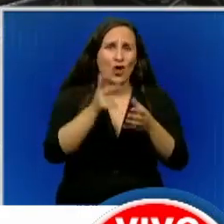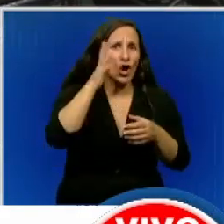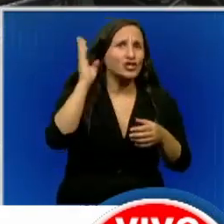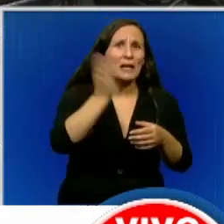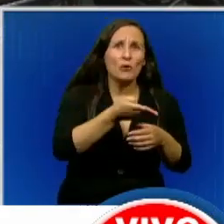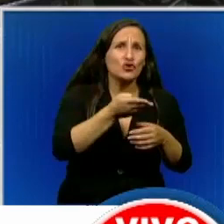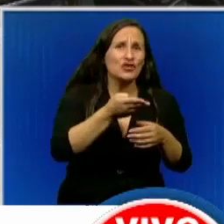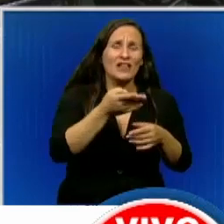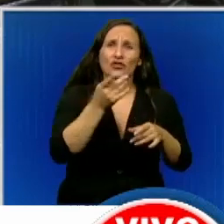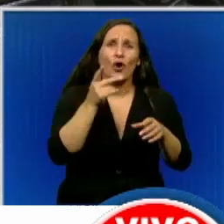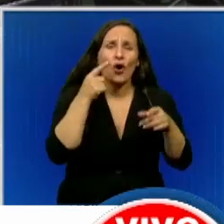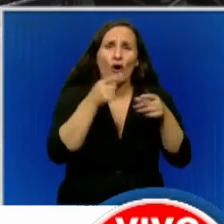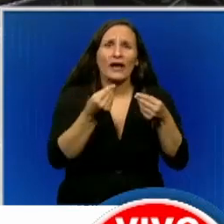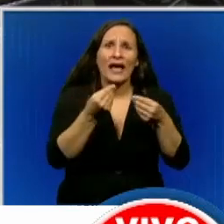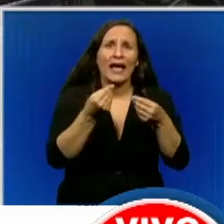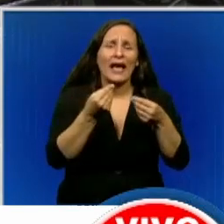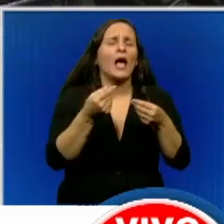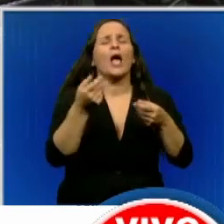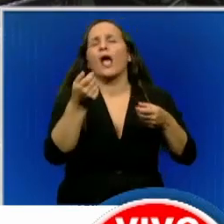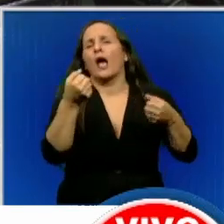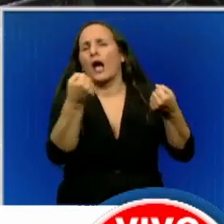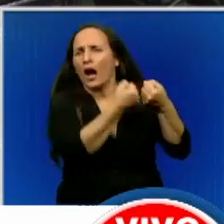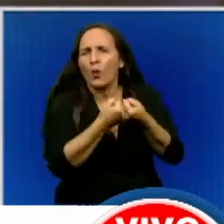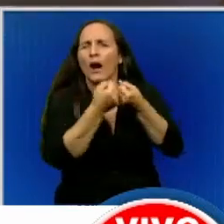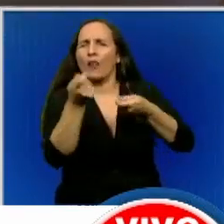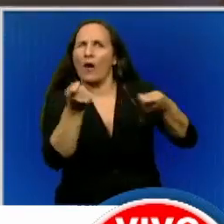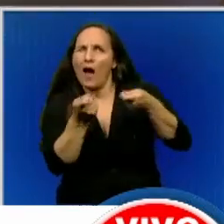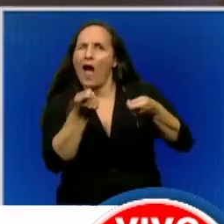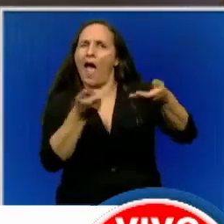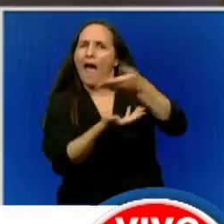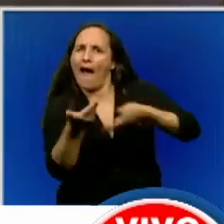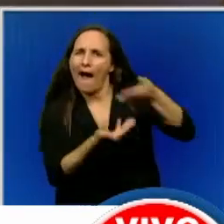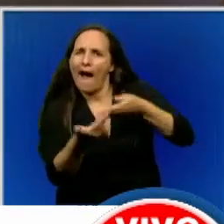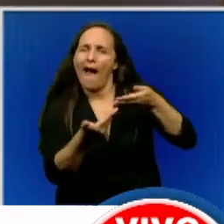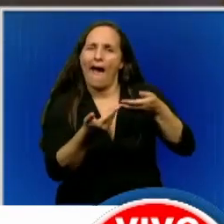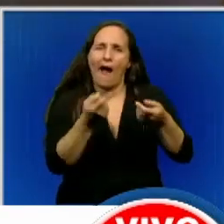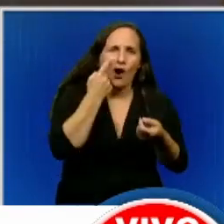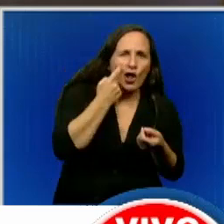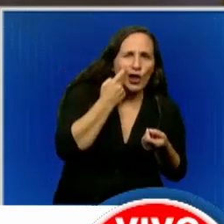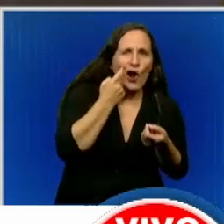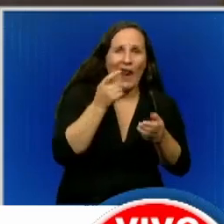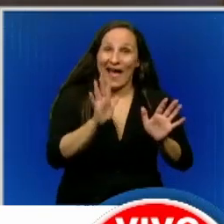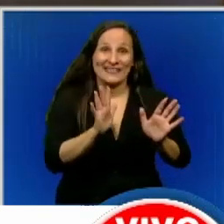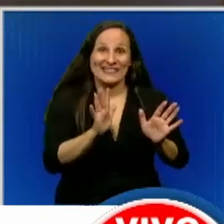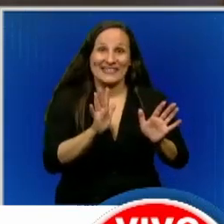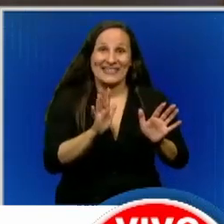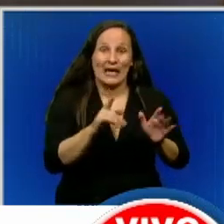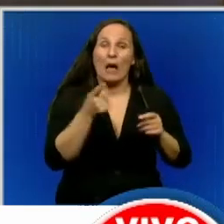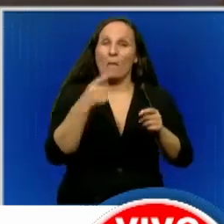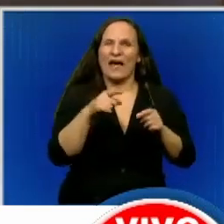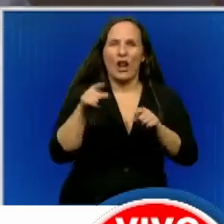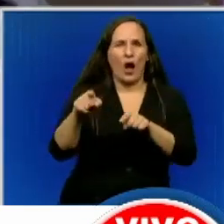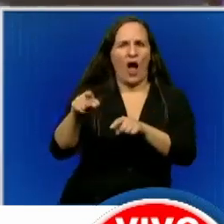se acuerda, se negocia, se gestiona, se lidera, se comparte, se controla, pero no se